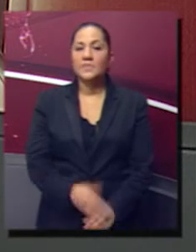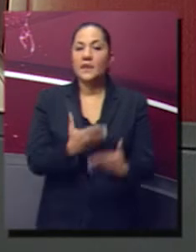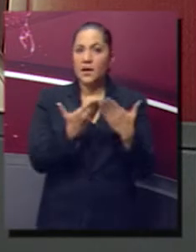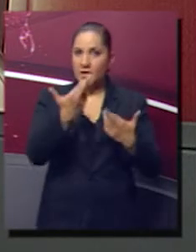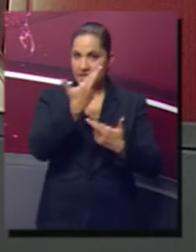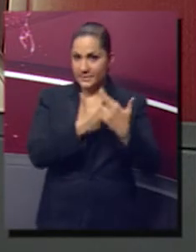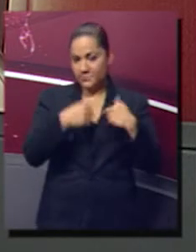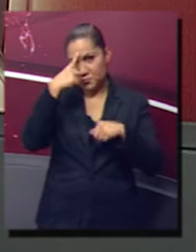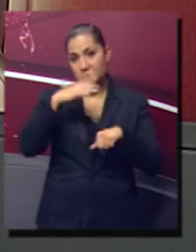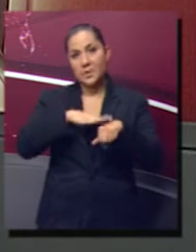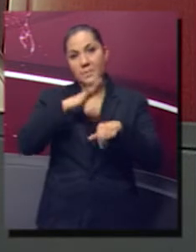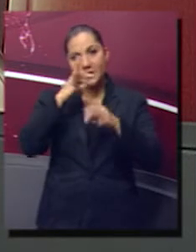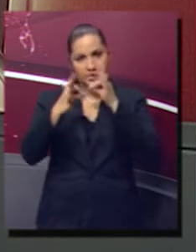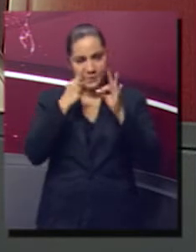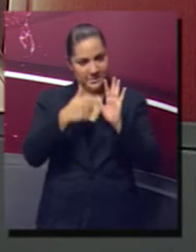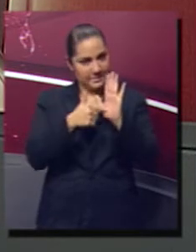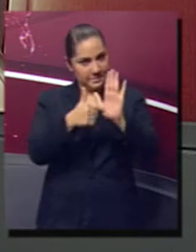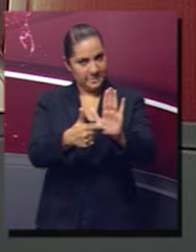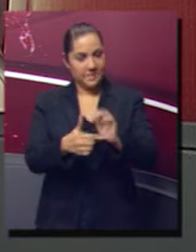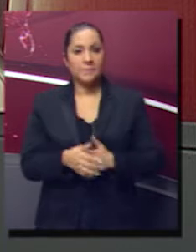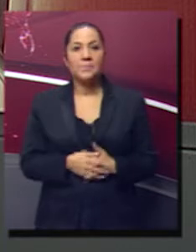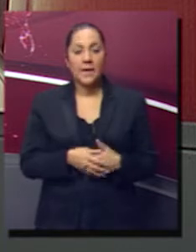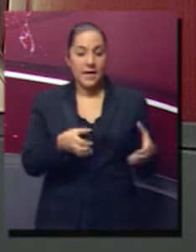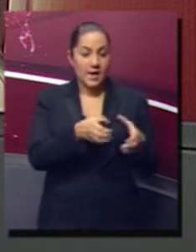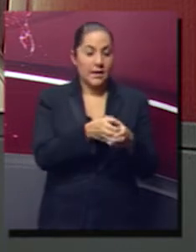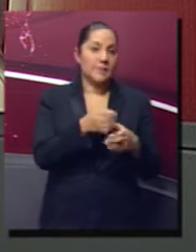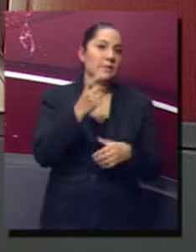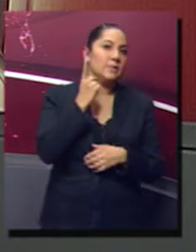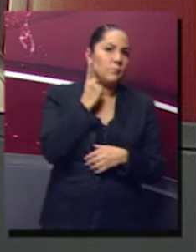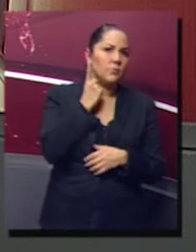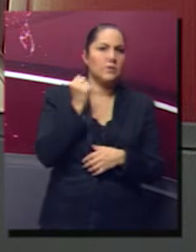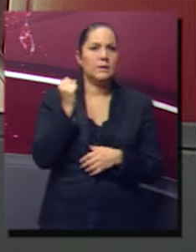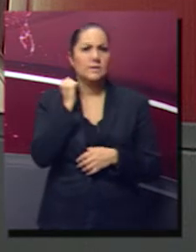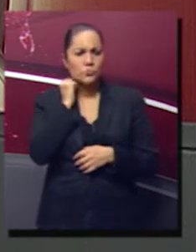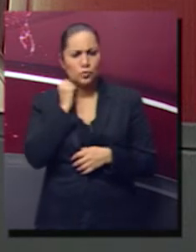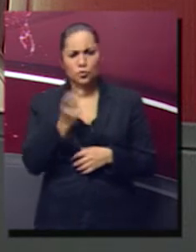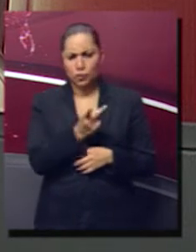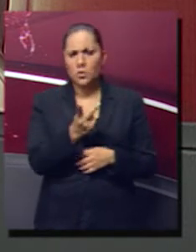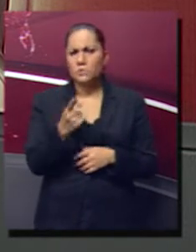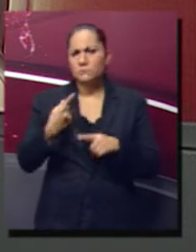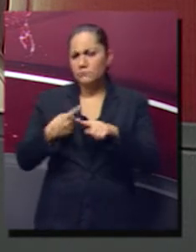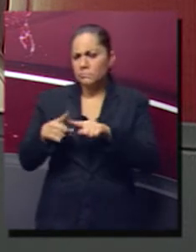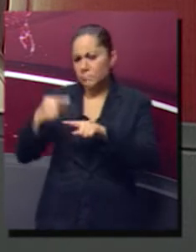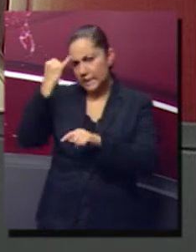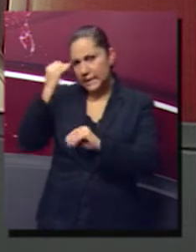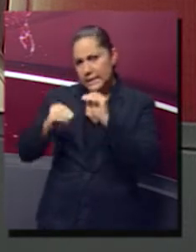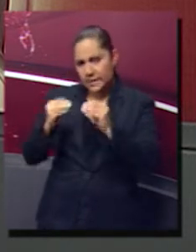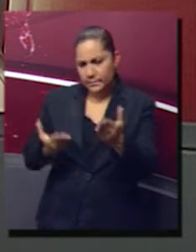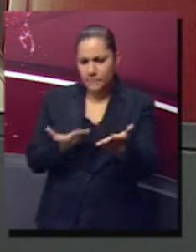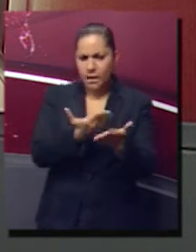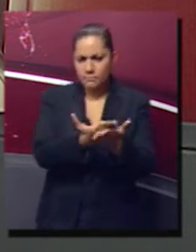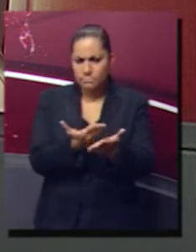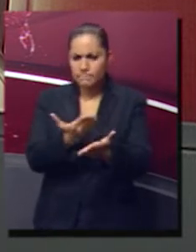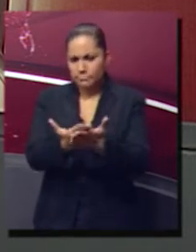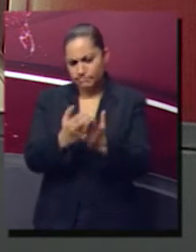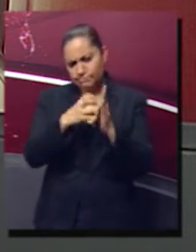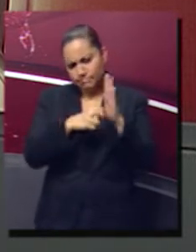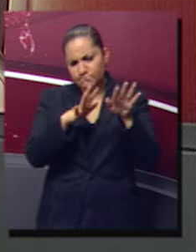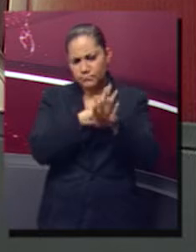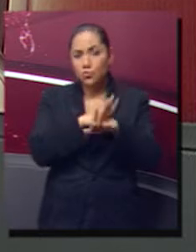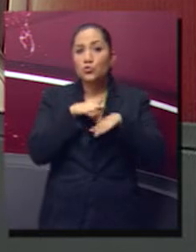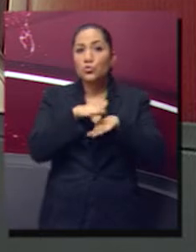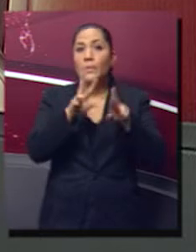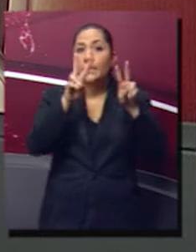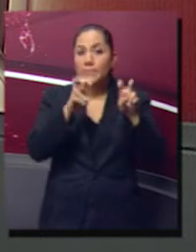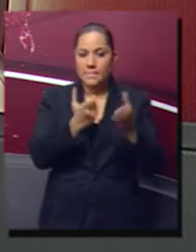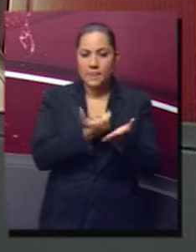Ya estamos de regreso con todos ustedes. En el Congreso de la Unión han sido presentadas diversas iniciativas en materia de salarios mínimos. Además, se han